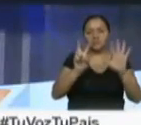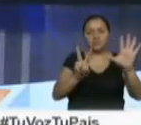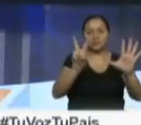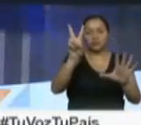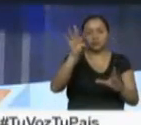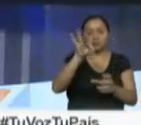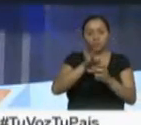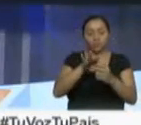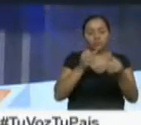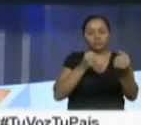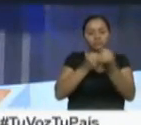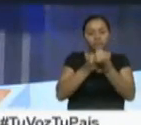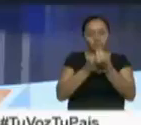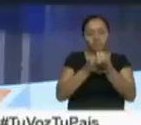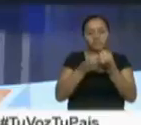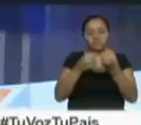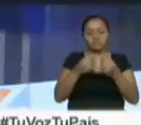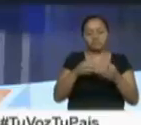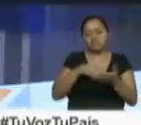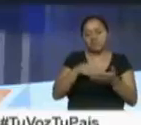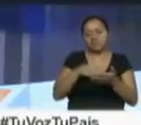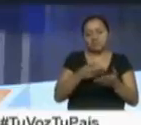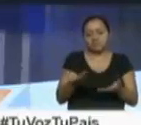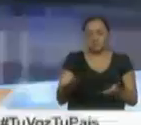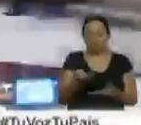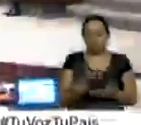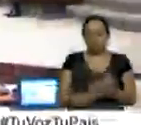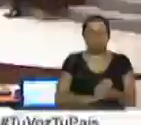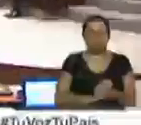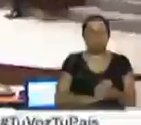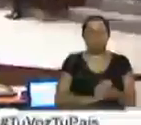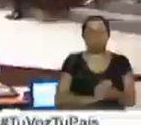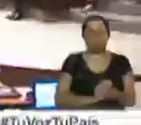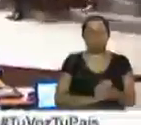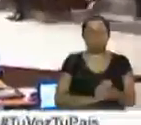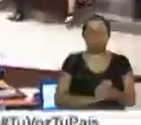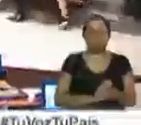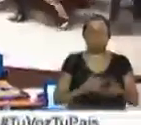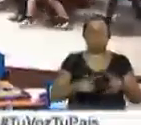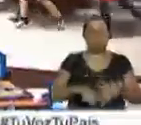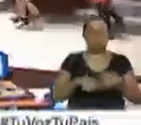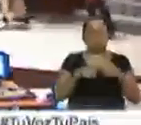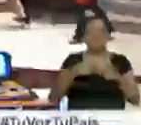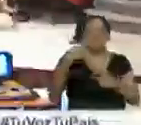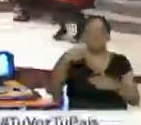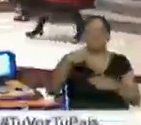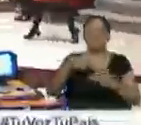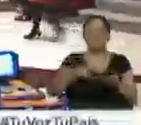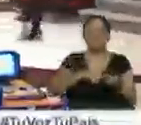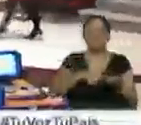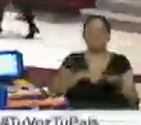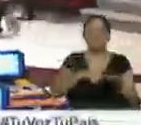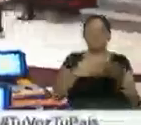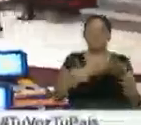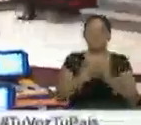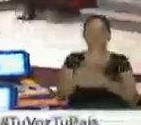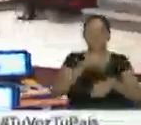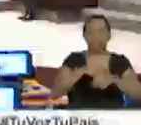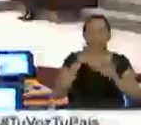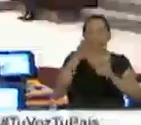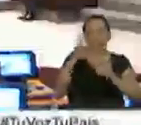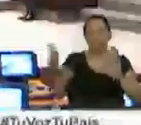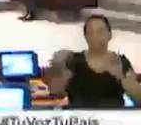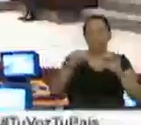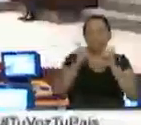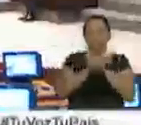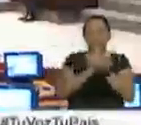que apoyaron al legislador como miembro del CAL. De esta forma arrancó la segunda sesión plenaria del nuevo periodo legislativo,